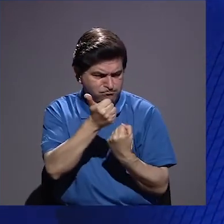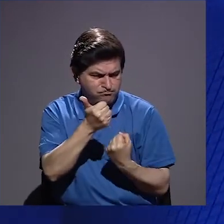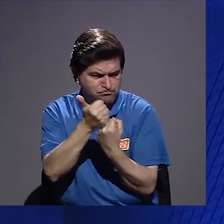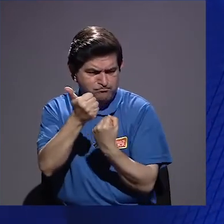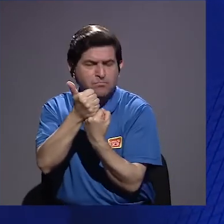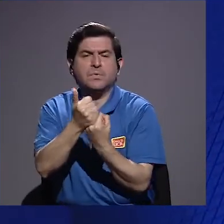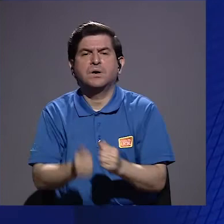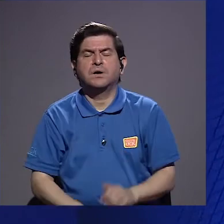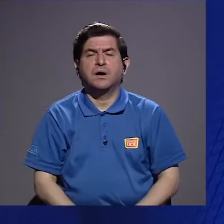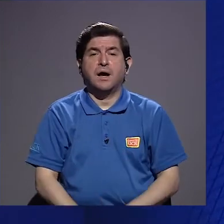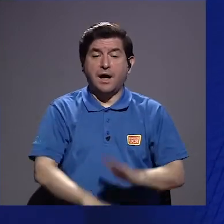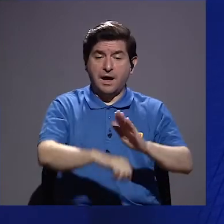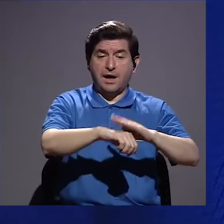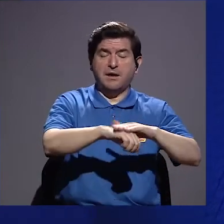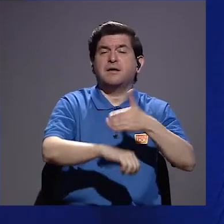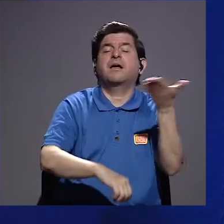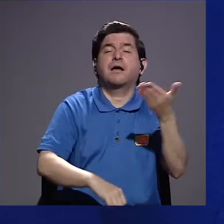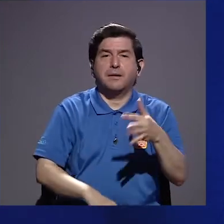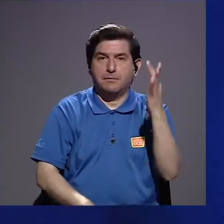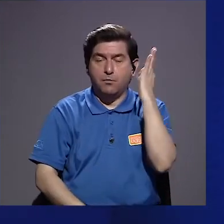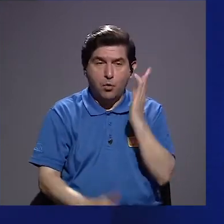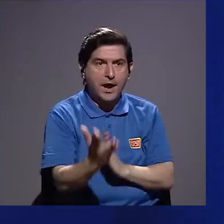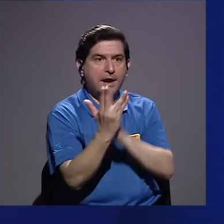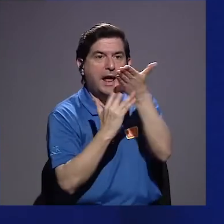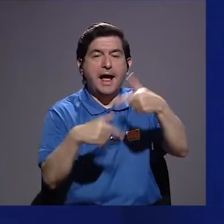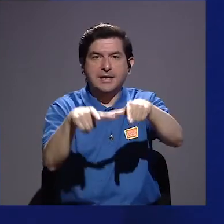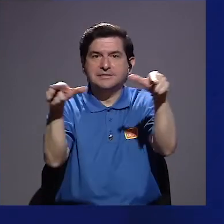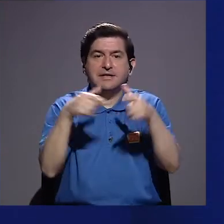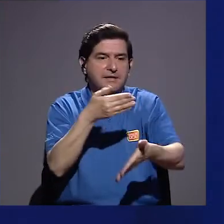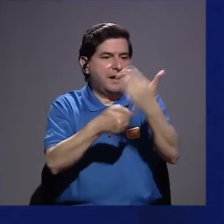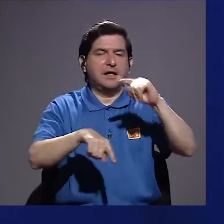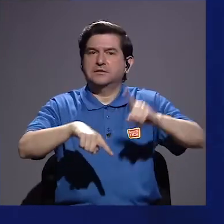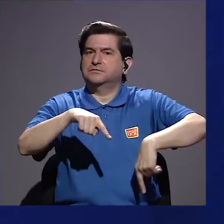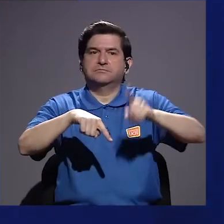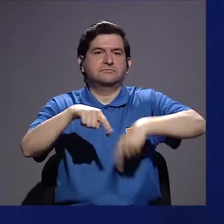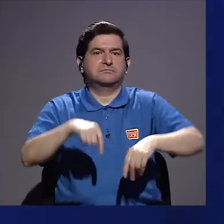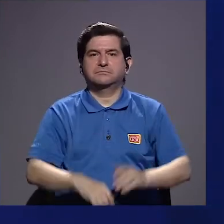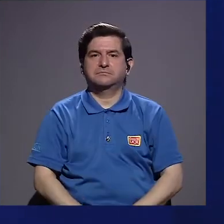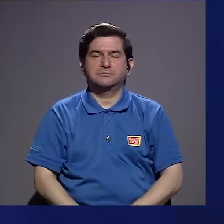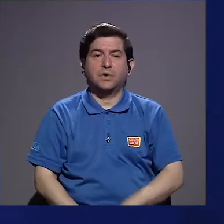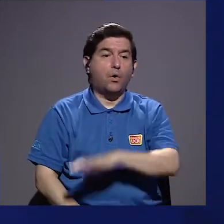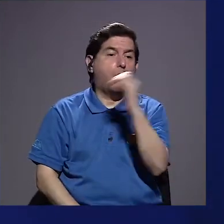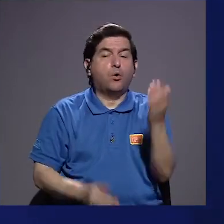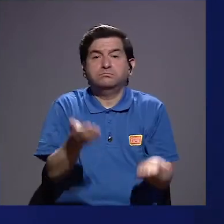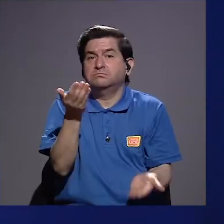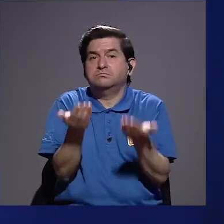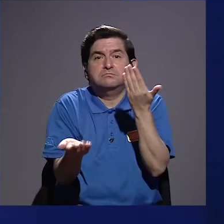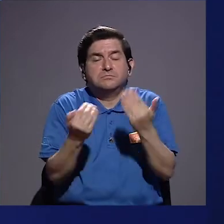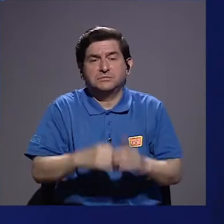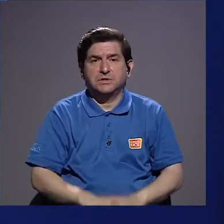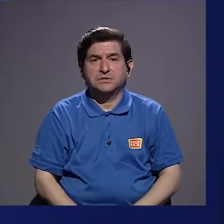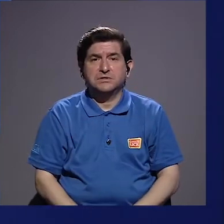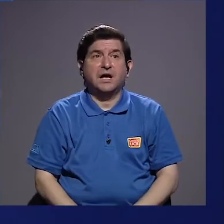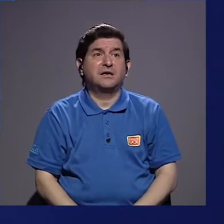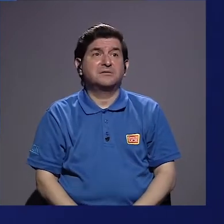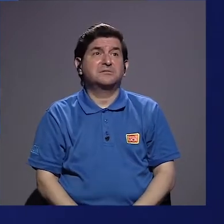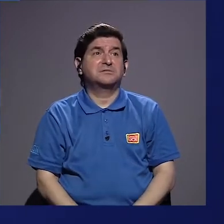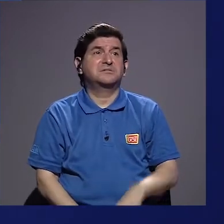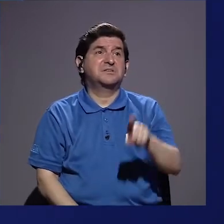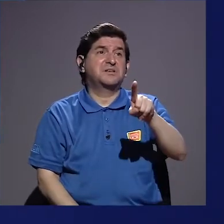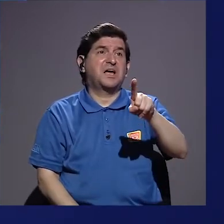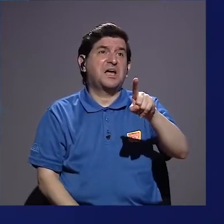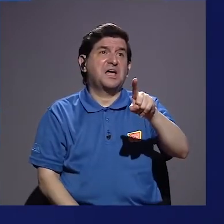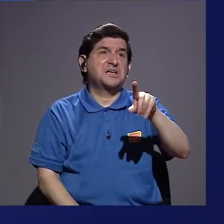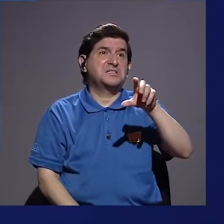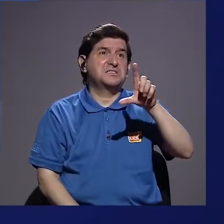han apoyado muchísimo, han permitido que mujeres lleguen a lugares que antes no podían llegar, o sea, o que hubieran llegado dentro